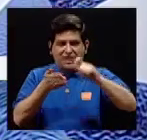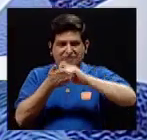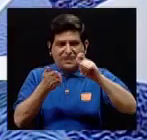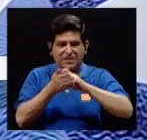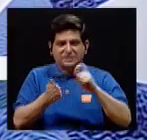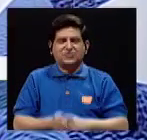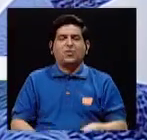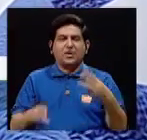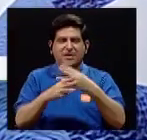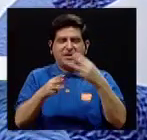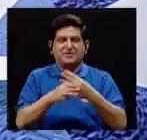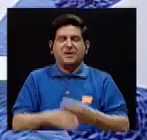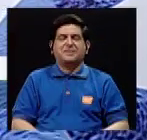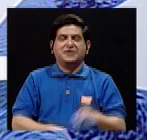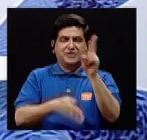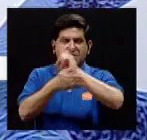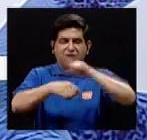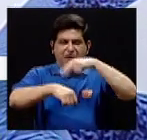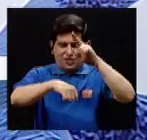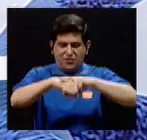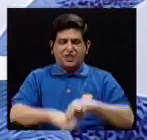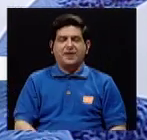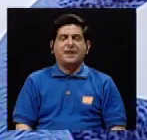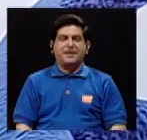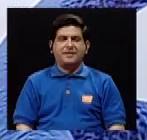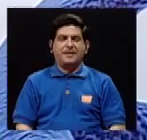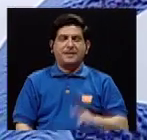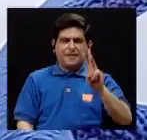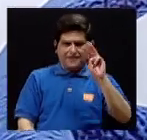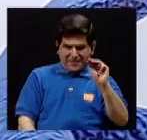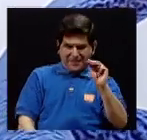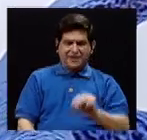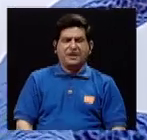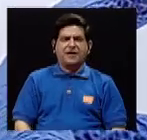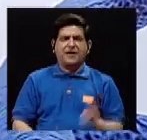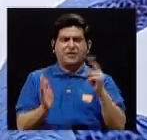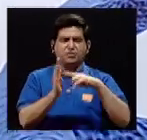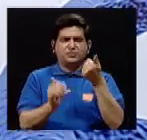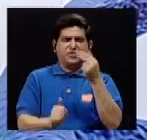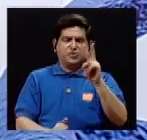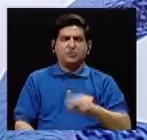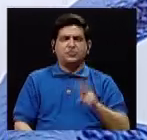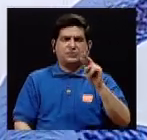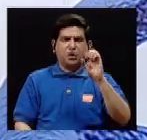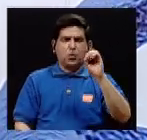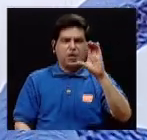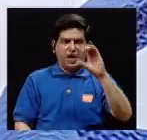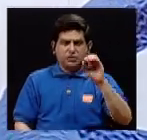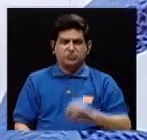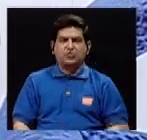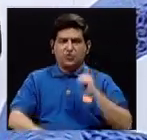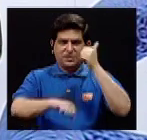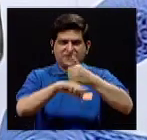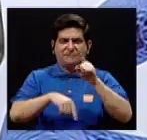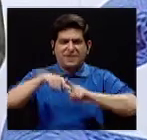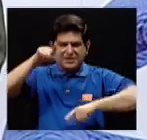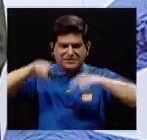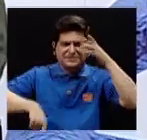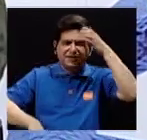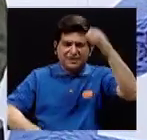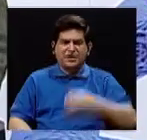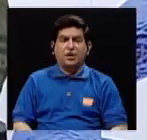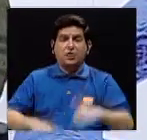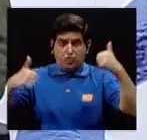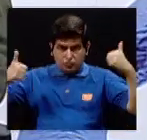matemática de la Universidad Nacional María Elena en el 2012 la UNESCO Establece que la diversidad cultural